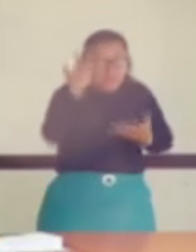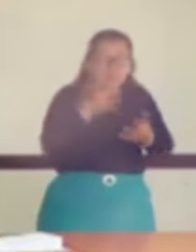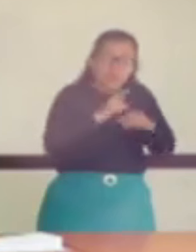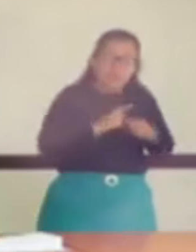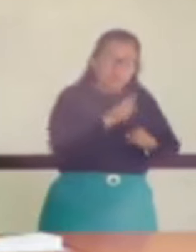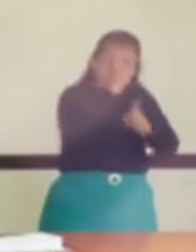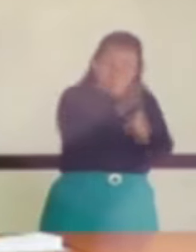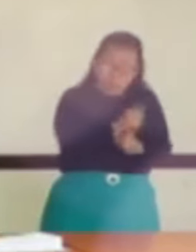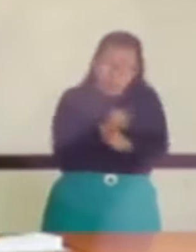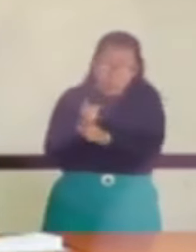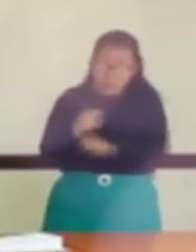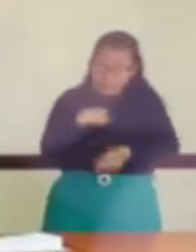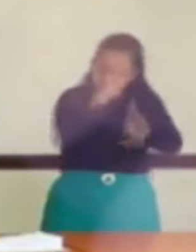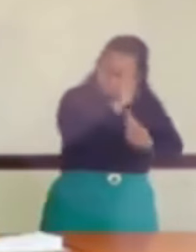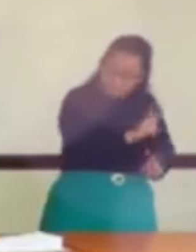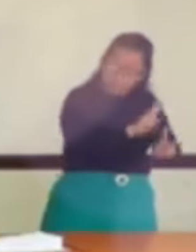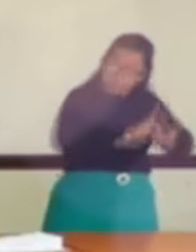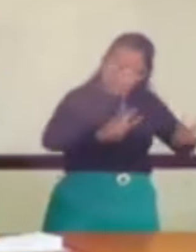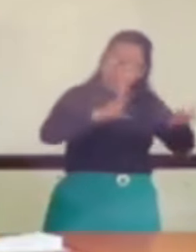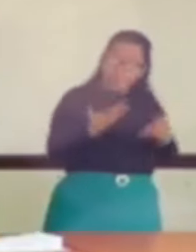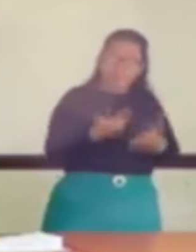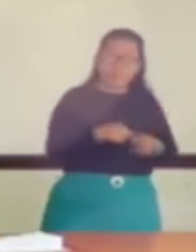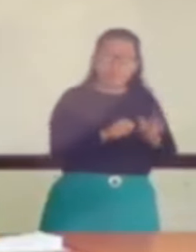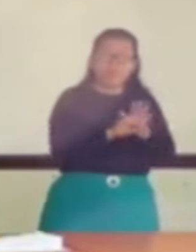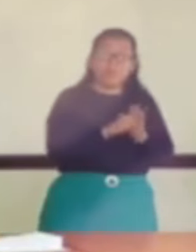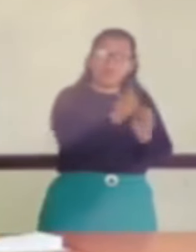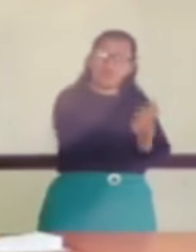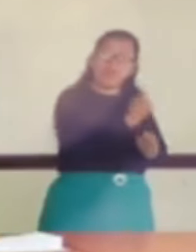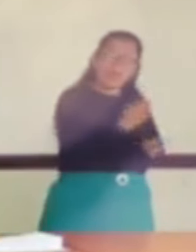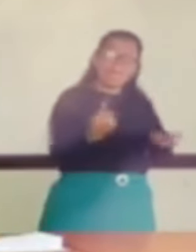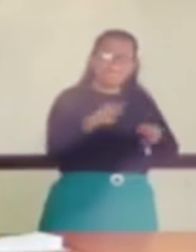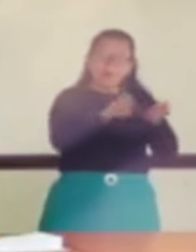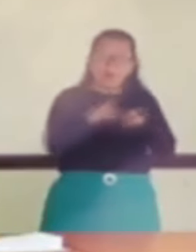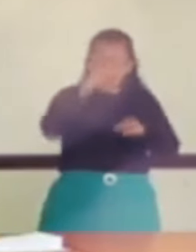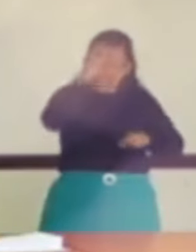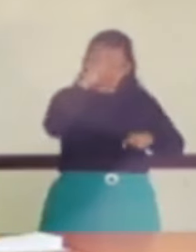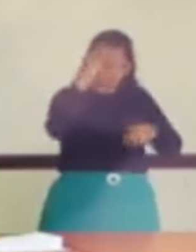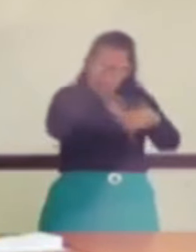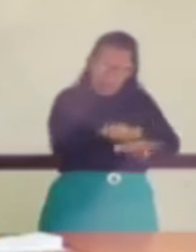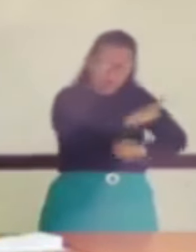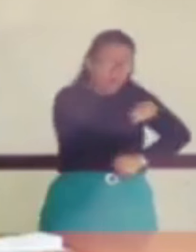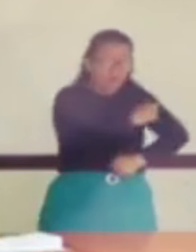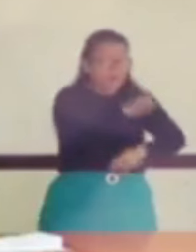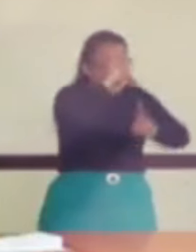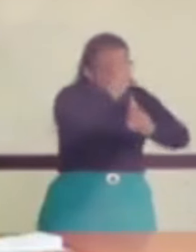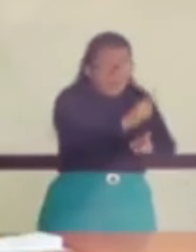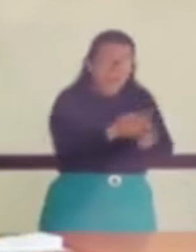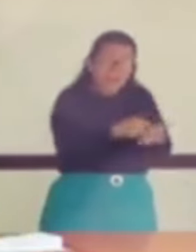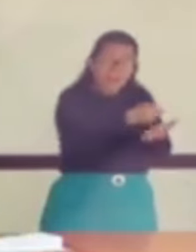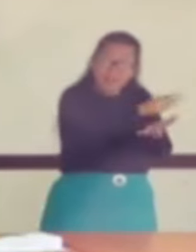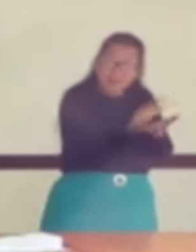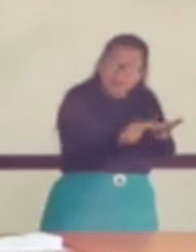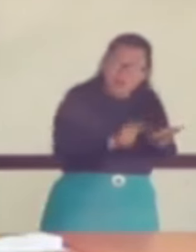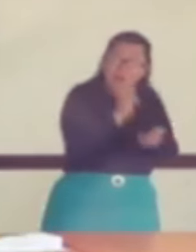etcétera, etcétera, de saber que lo que tienen en sus manos es un bien público, que son medicamentos y equipo quirúrgico que están para responder a